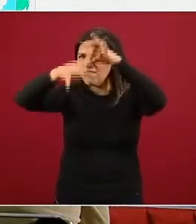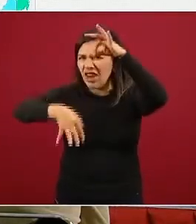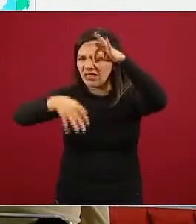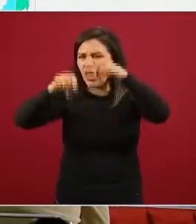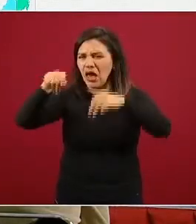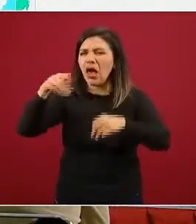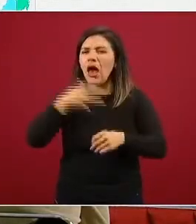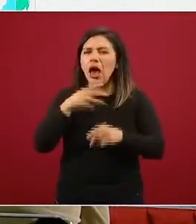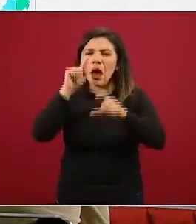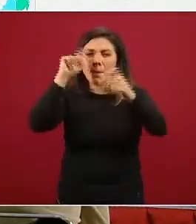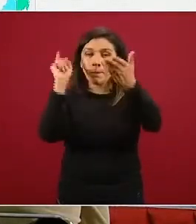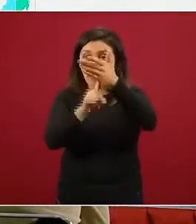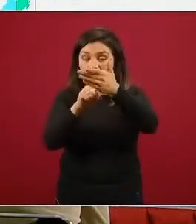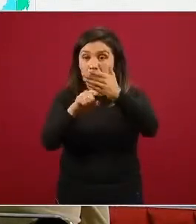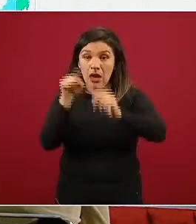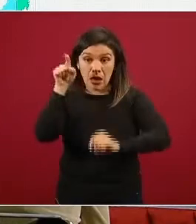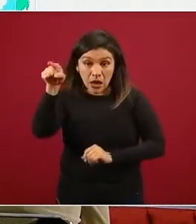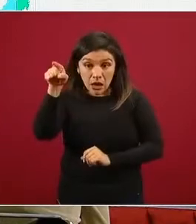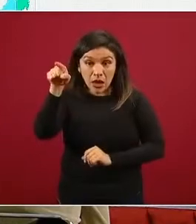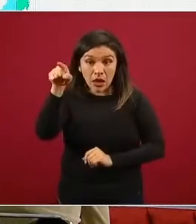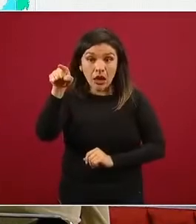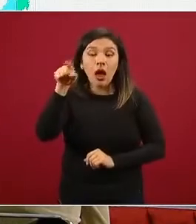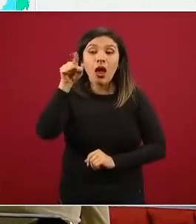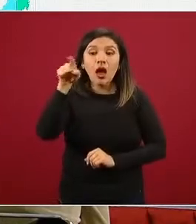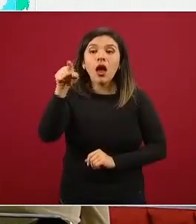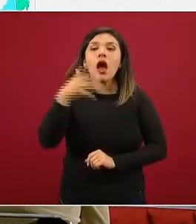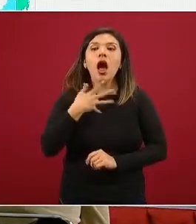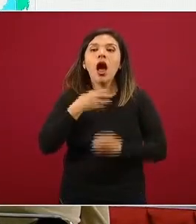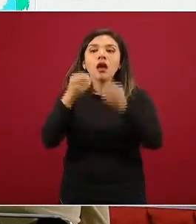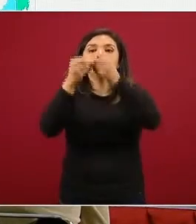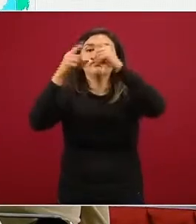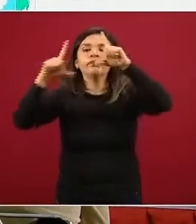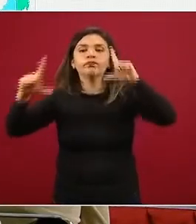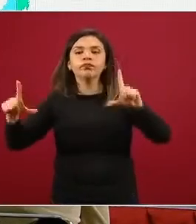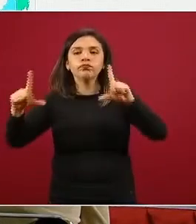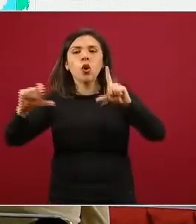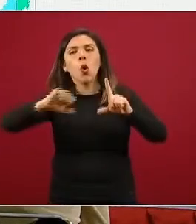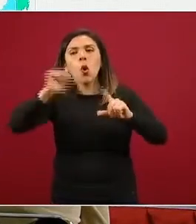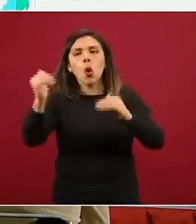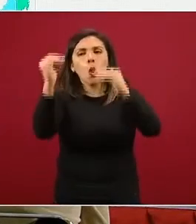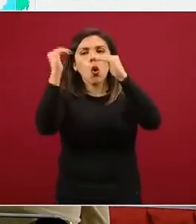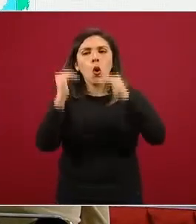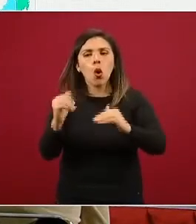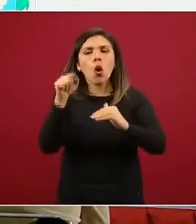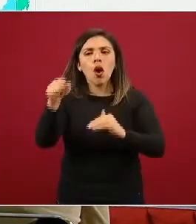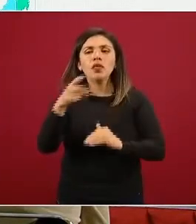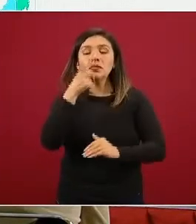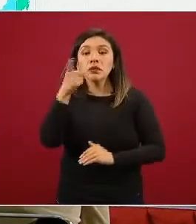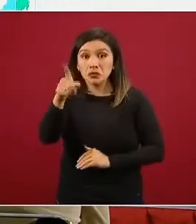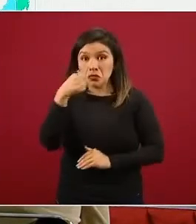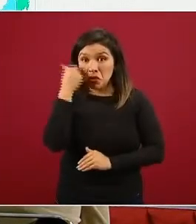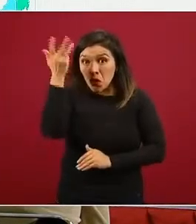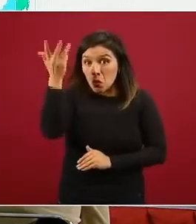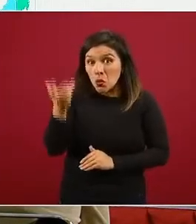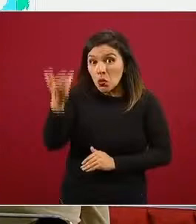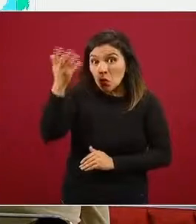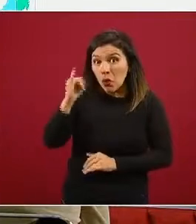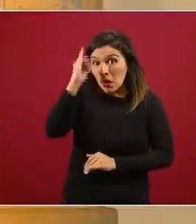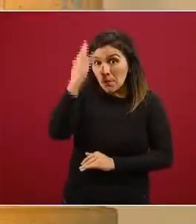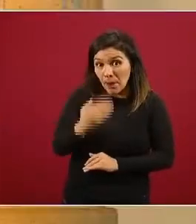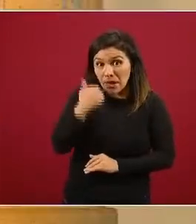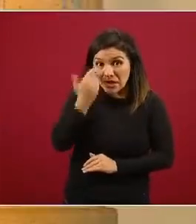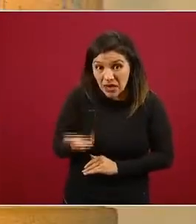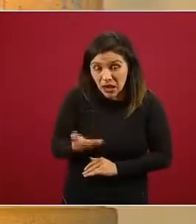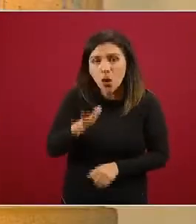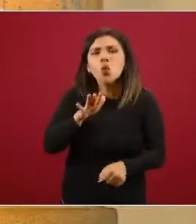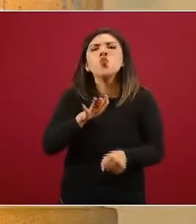una barrita horizontal, ahí se abre un submenú que dice si uno quiere descargar la imagen, en